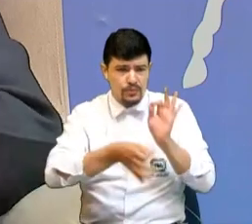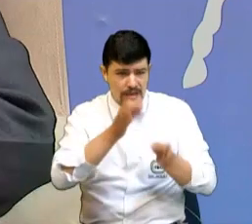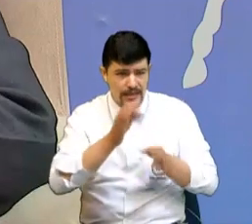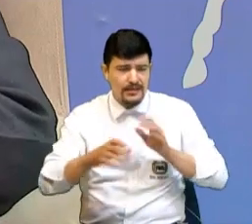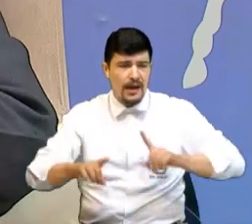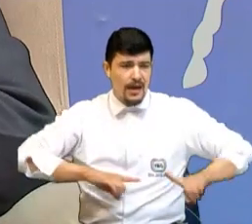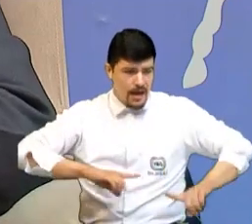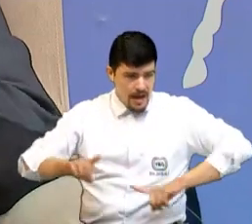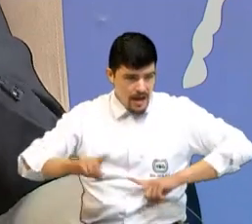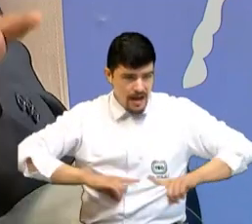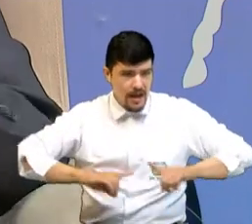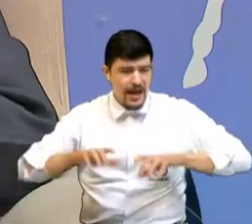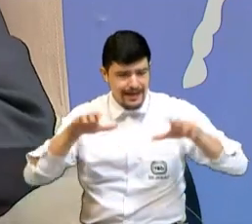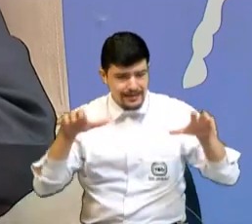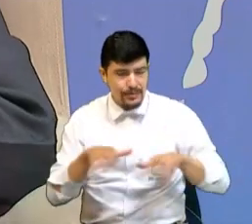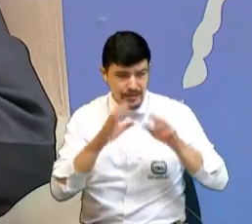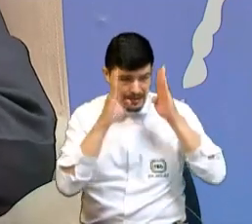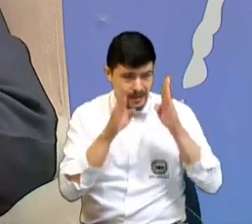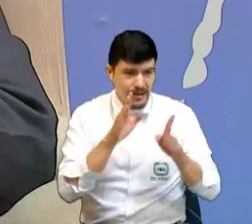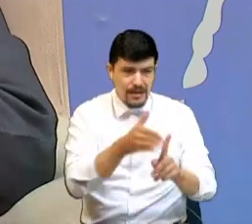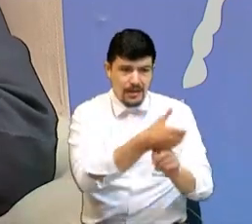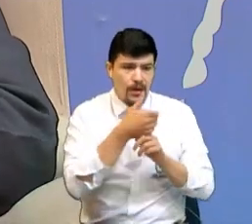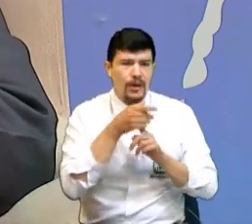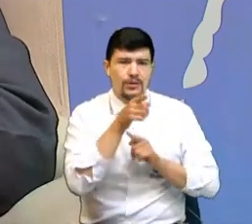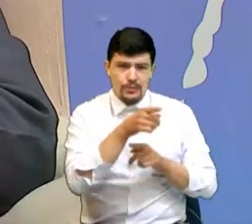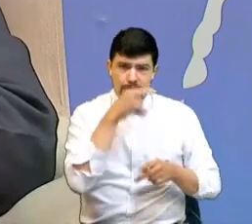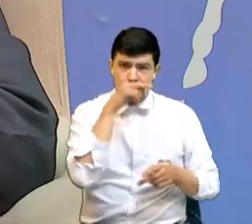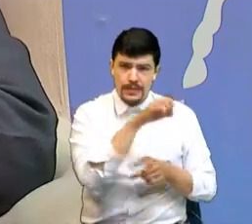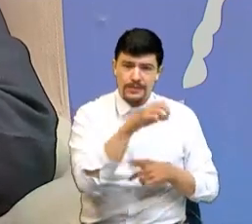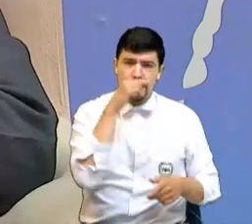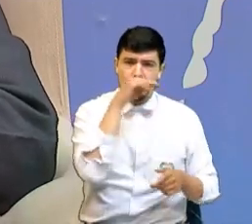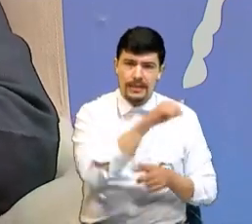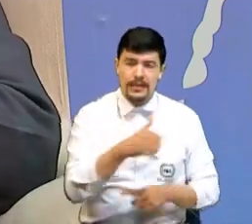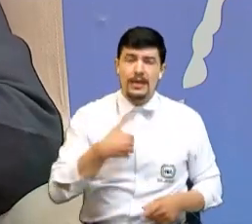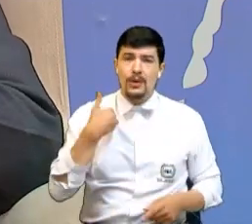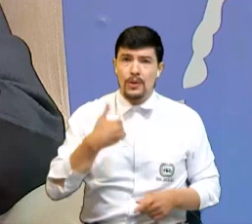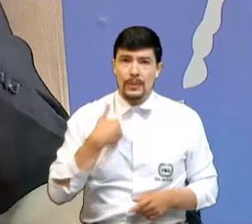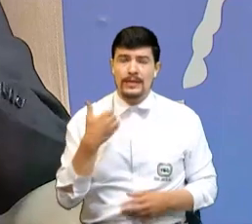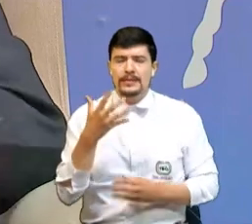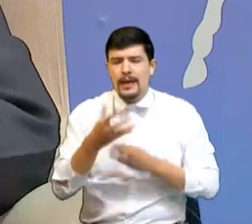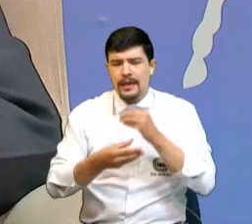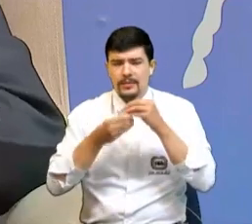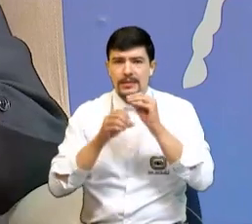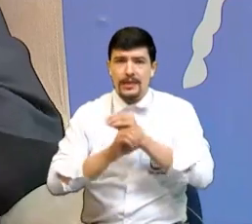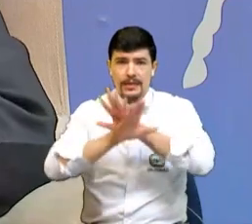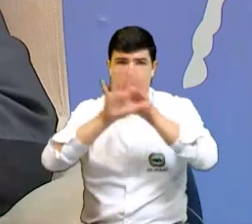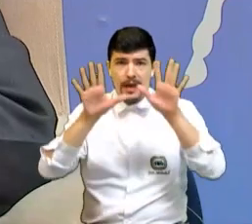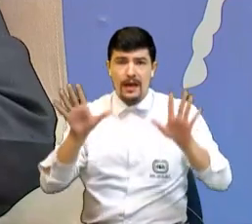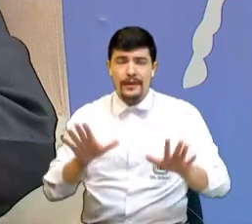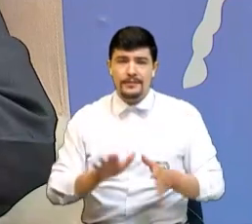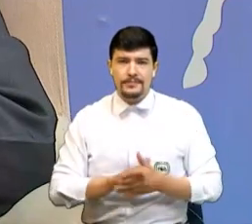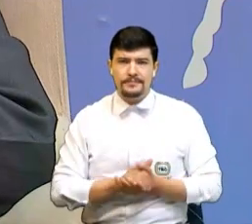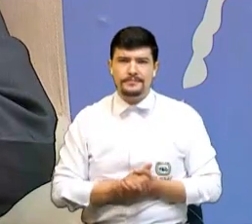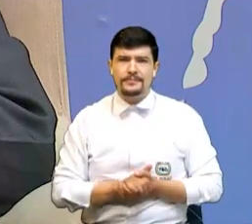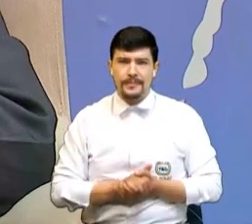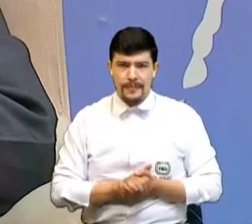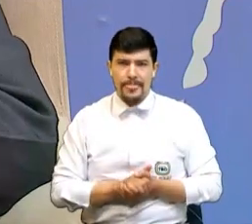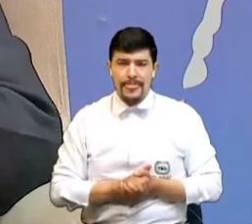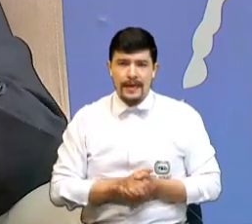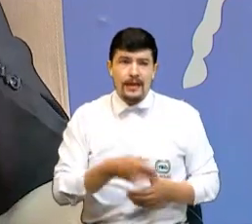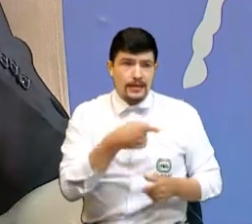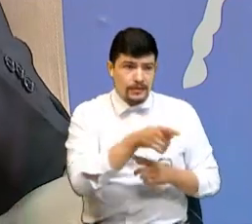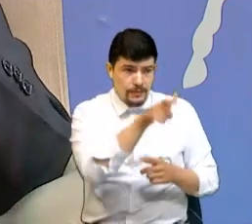judiciales, administrativas, tendientes a proteger al menor, y por supuesto que si vía interno